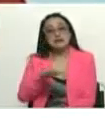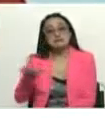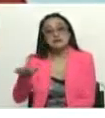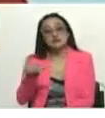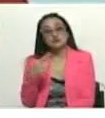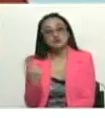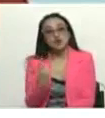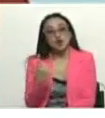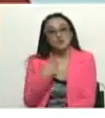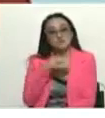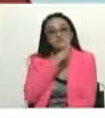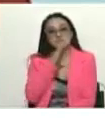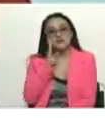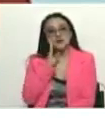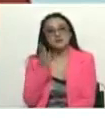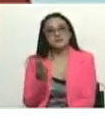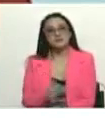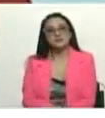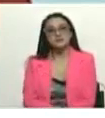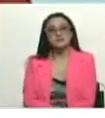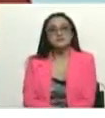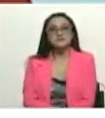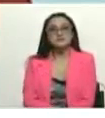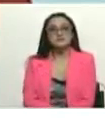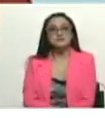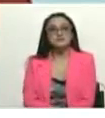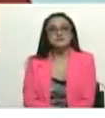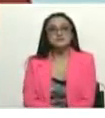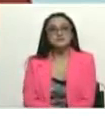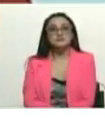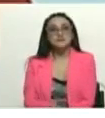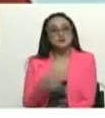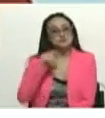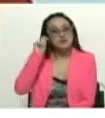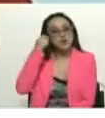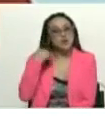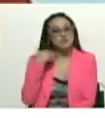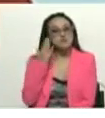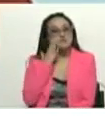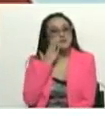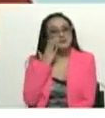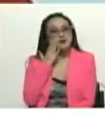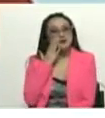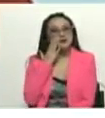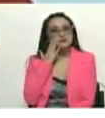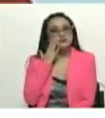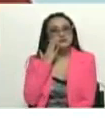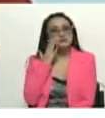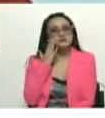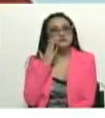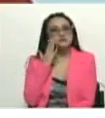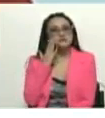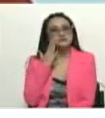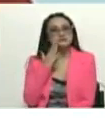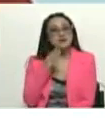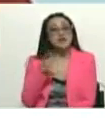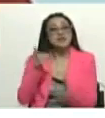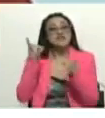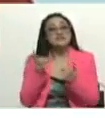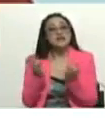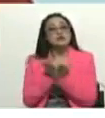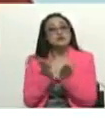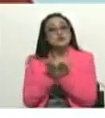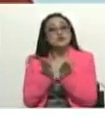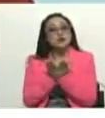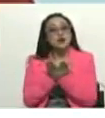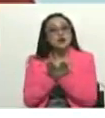sola. Y me acuerdo que mi madre entonces decidió estudiar, hacer